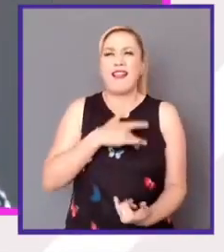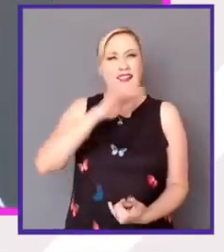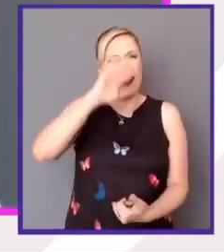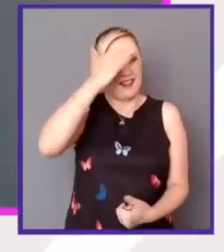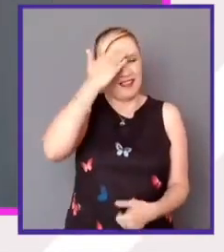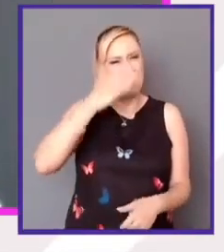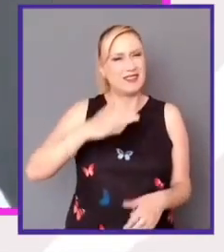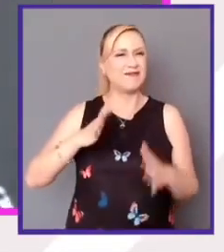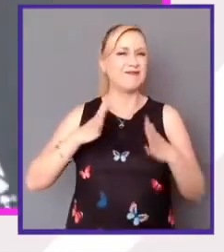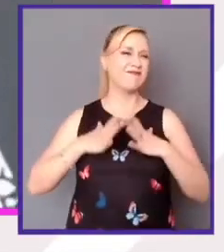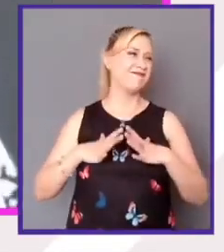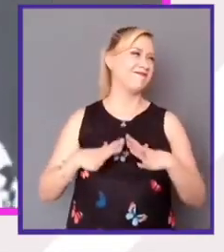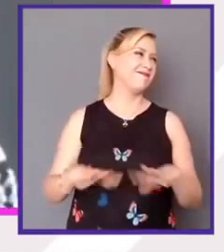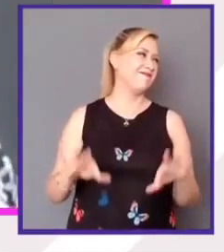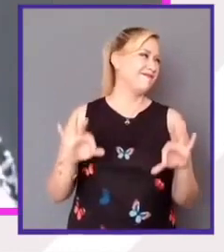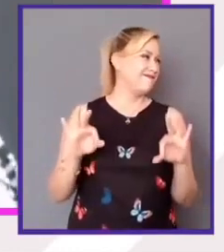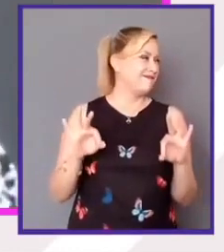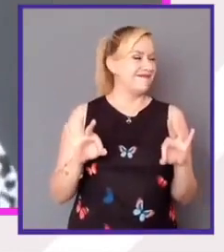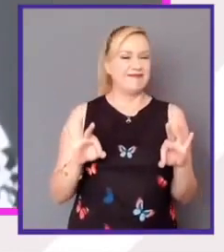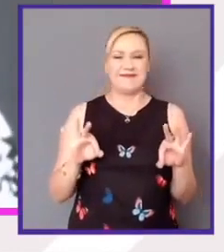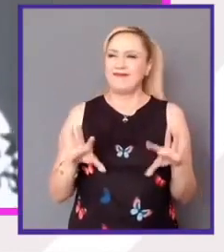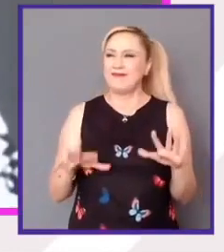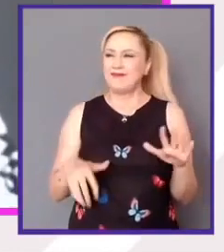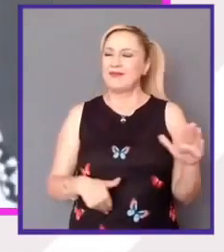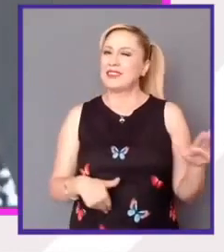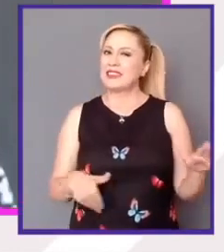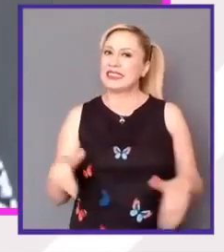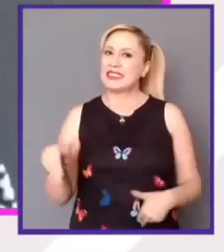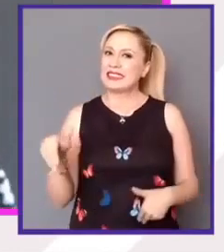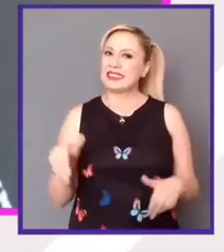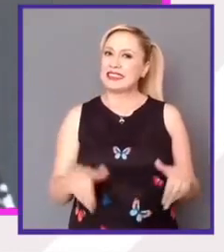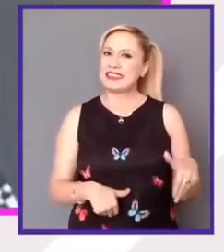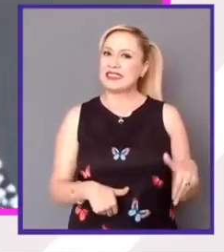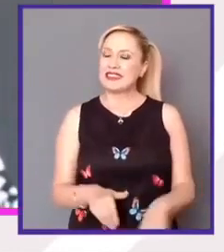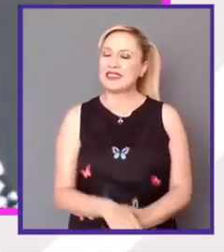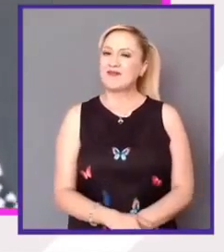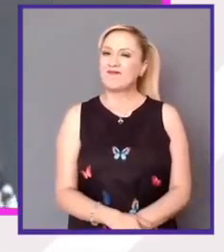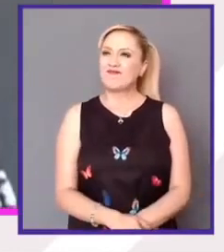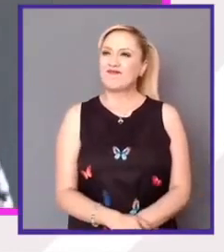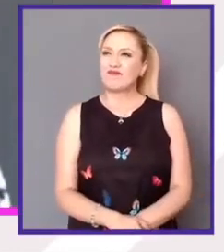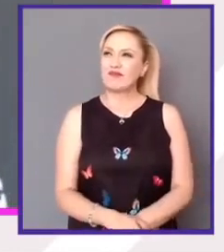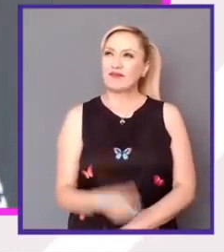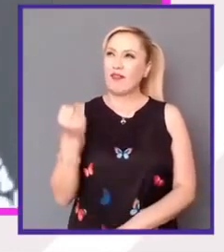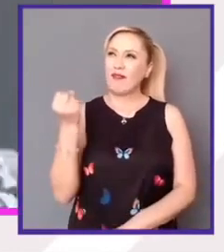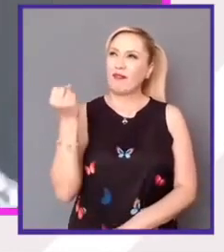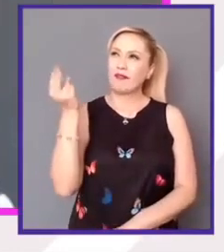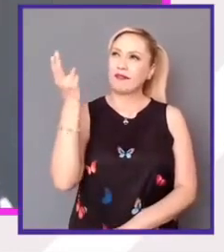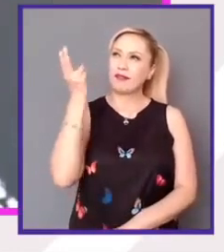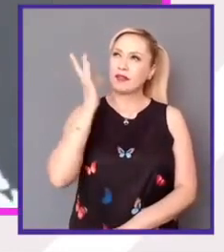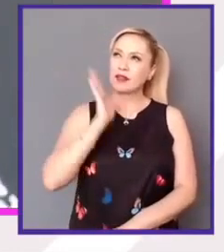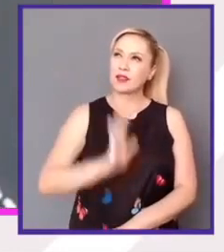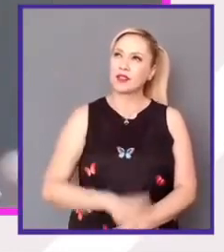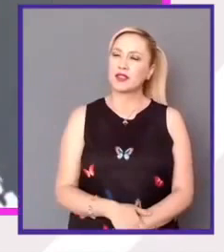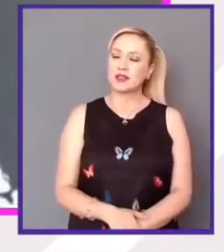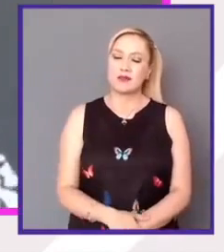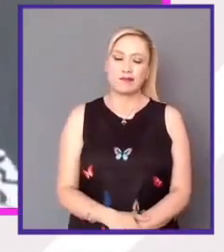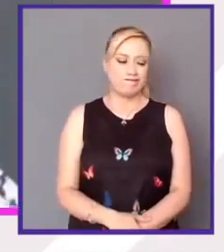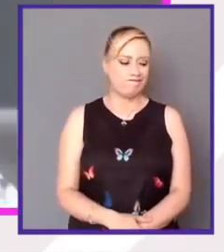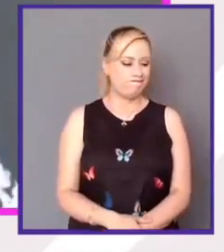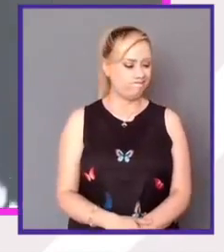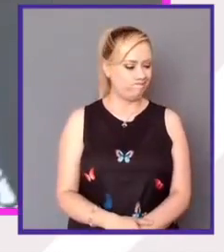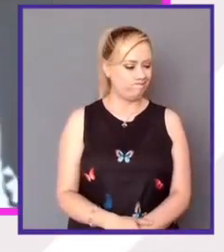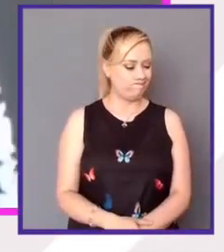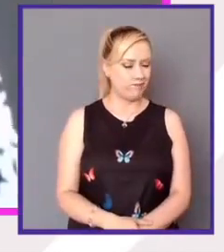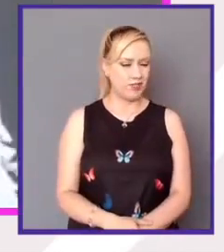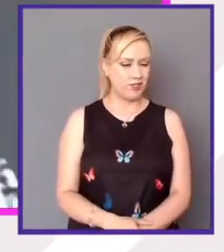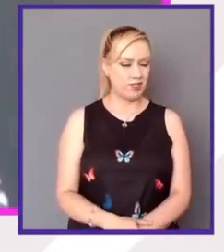incómodo, ¿no? Es incómodo porque significa reconocer privilegios. Y es bien difícil como reconocer que tal vez